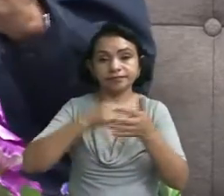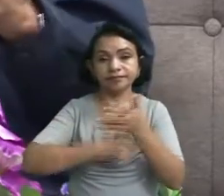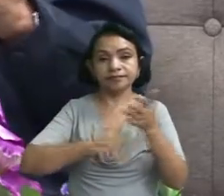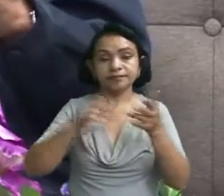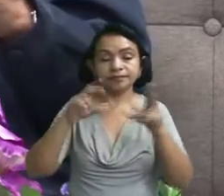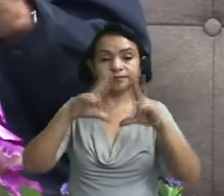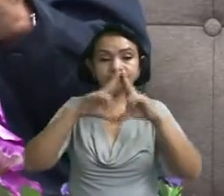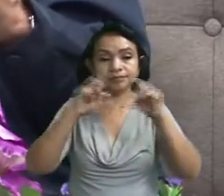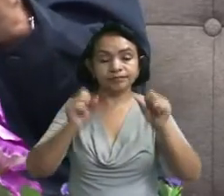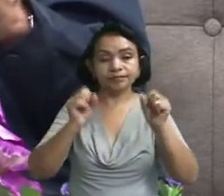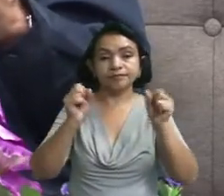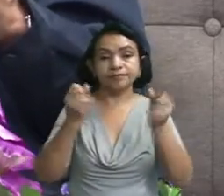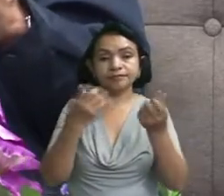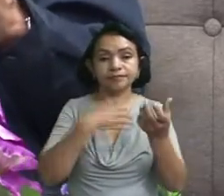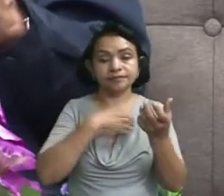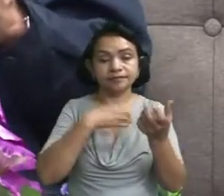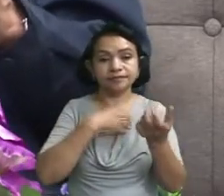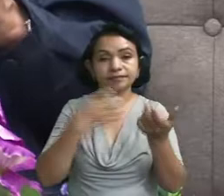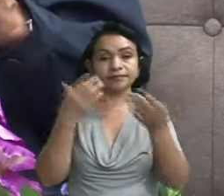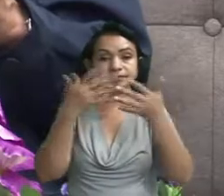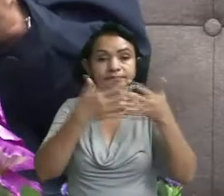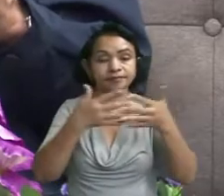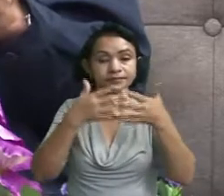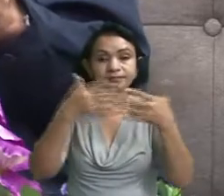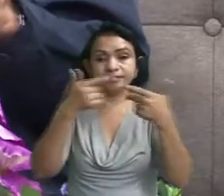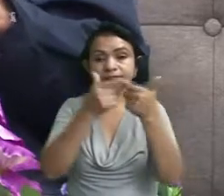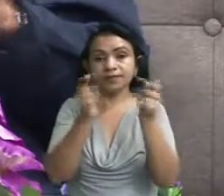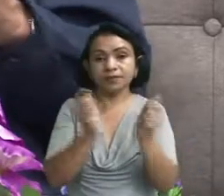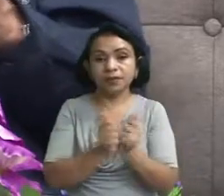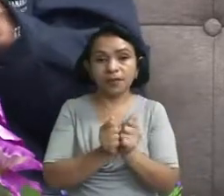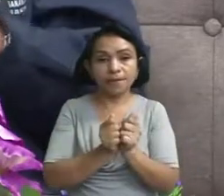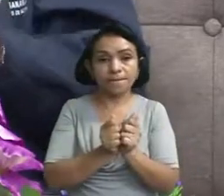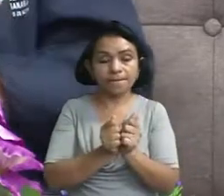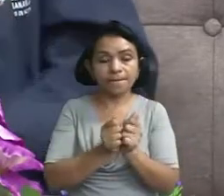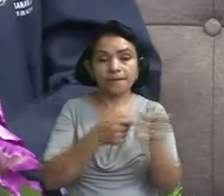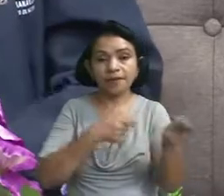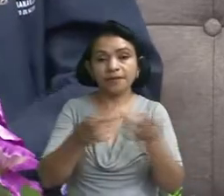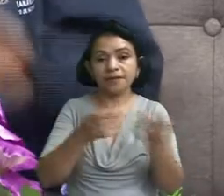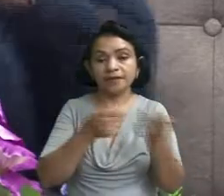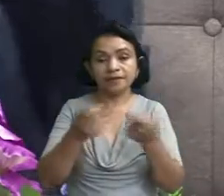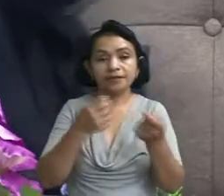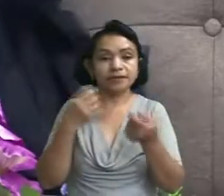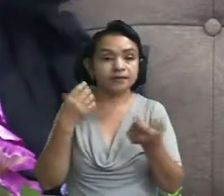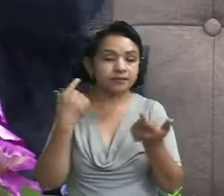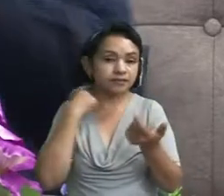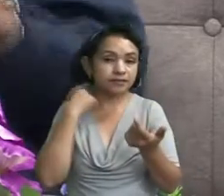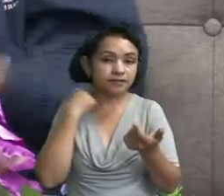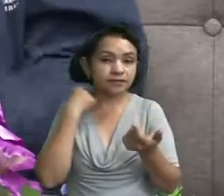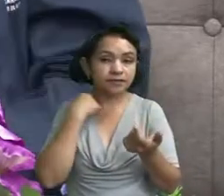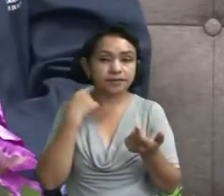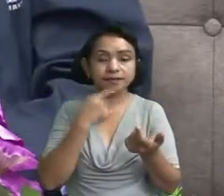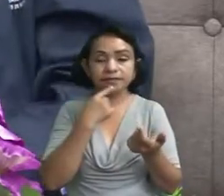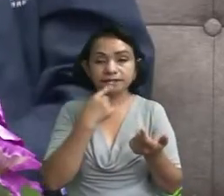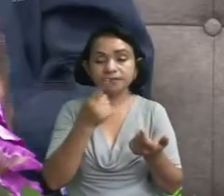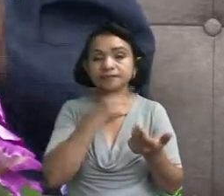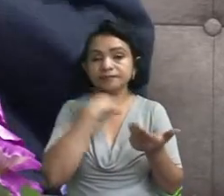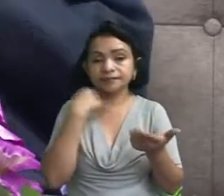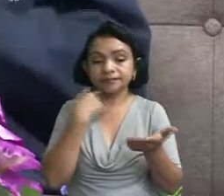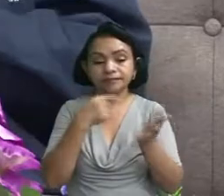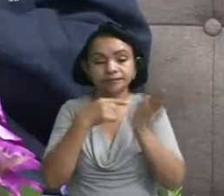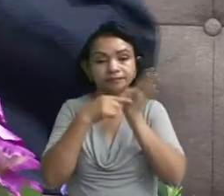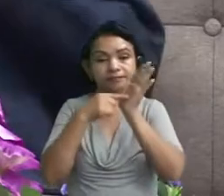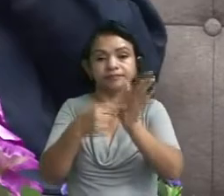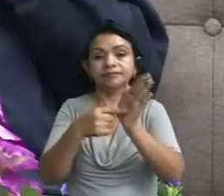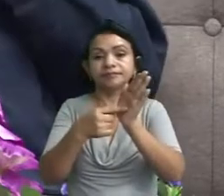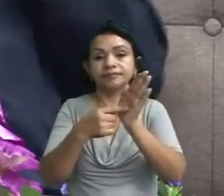nación nicaragüense y los intereses del imperio y un grupo vendepatria que siempre se subordina al imperio. Eso sigue reafirmándose ahí. Se